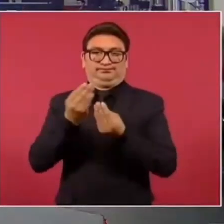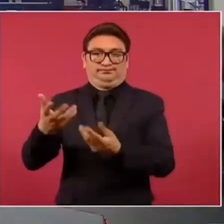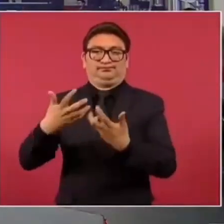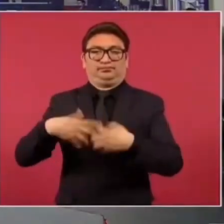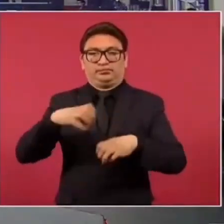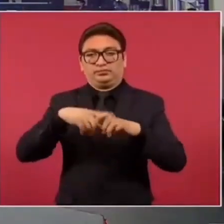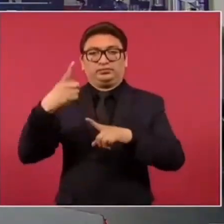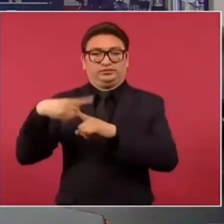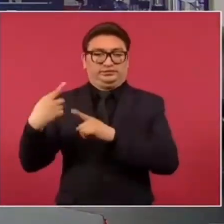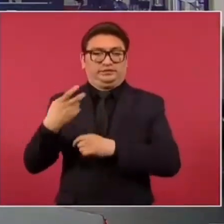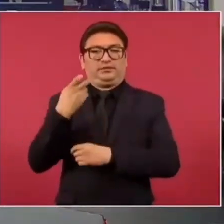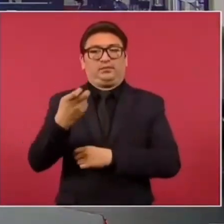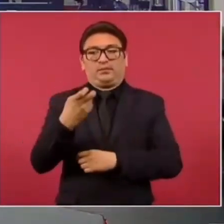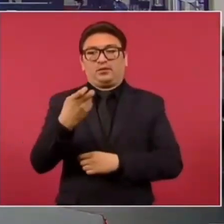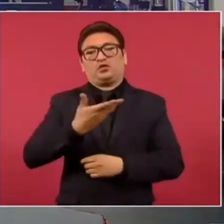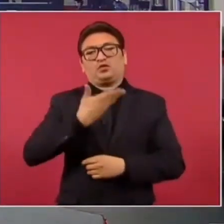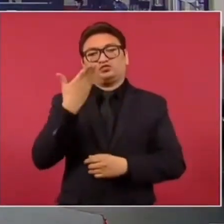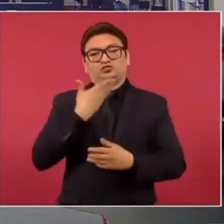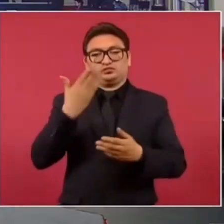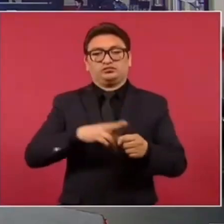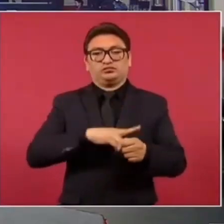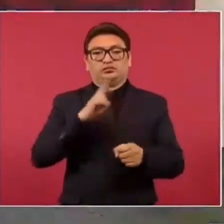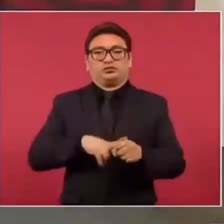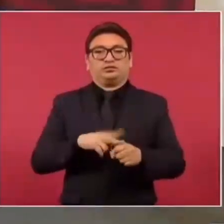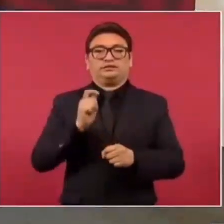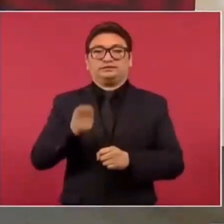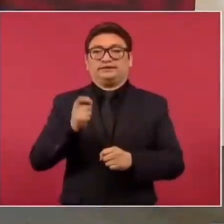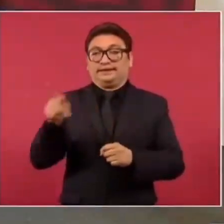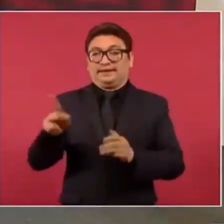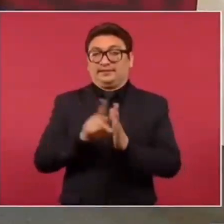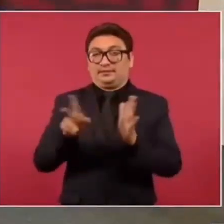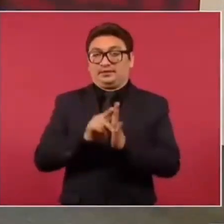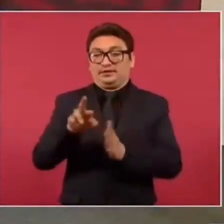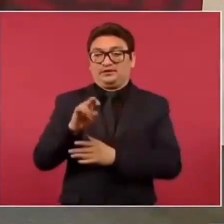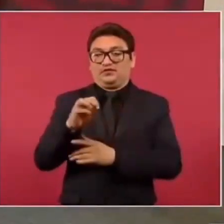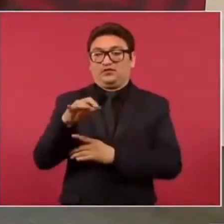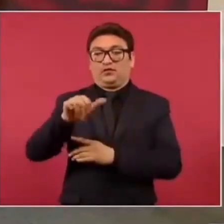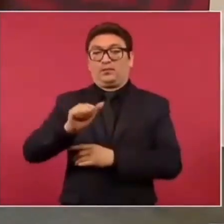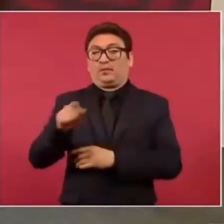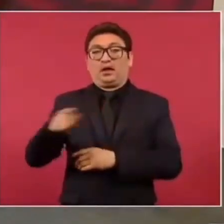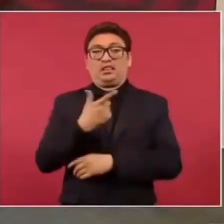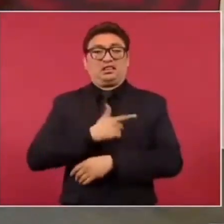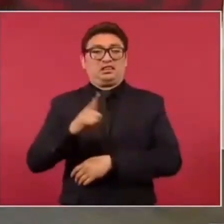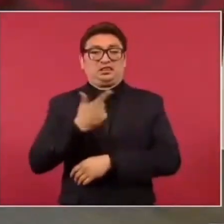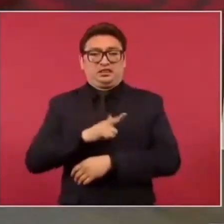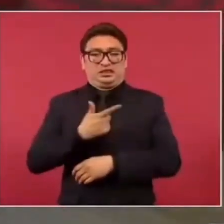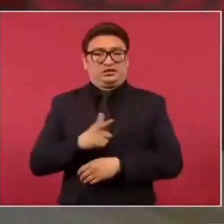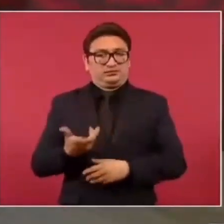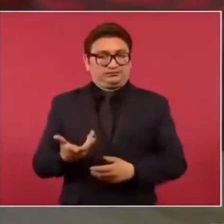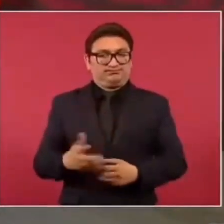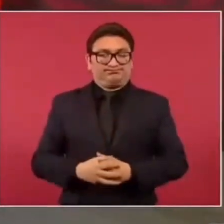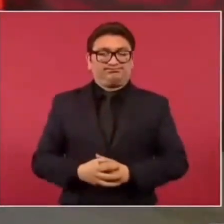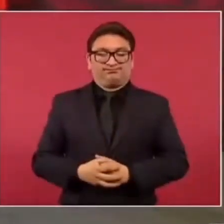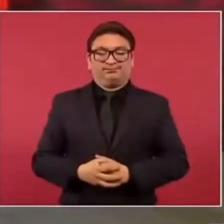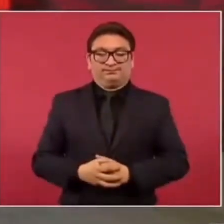es normal que al Reforma no le guste. O sea,